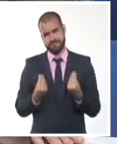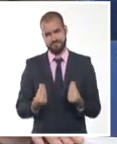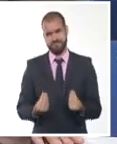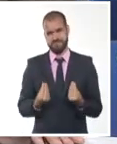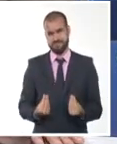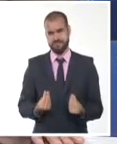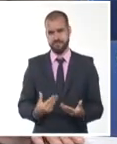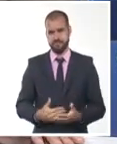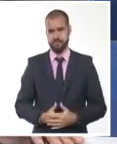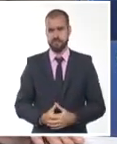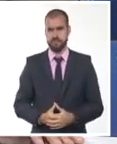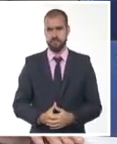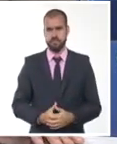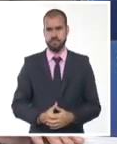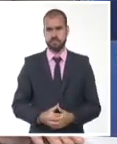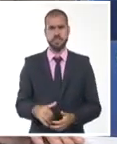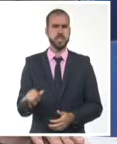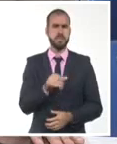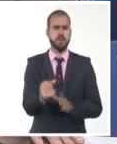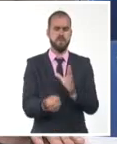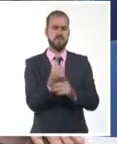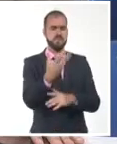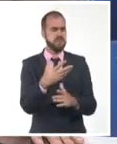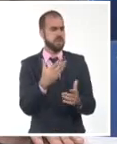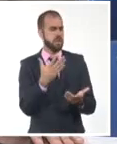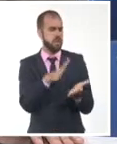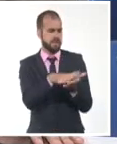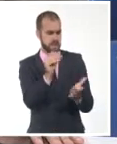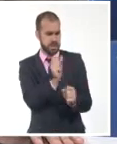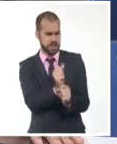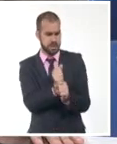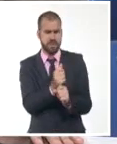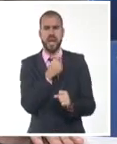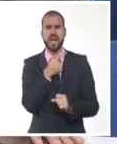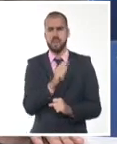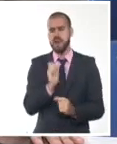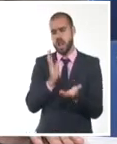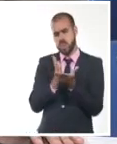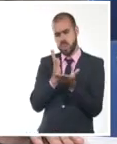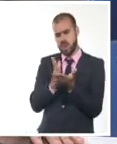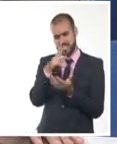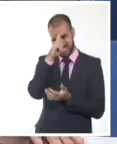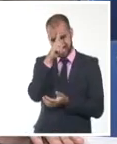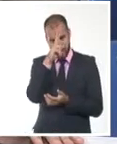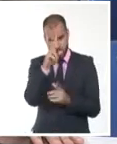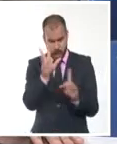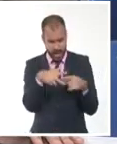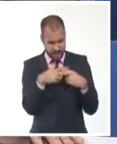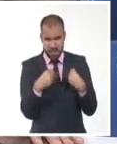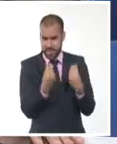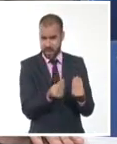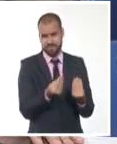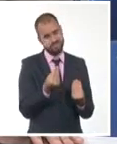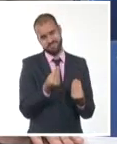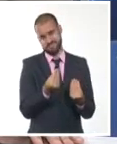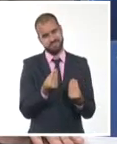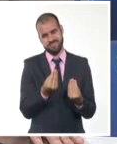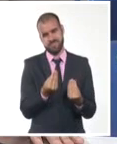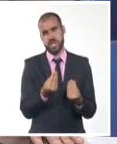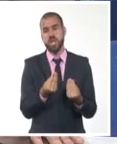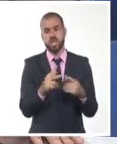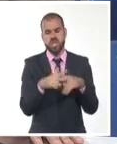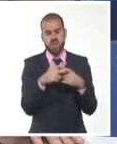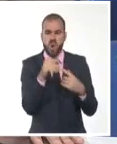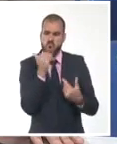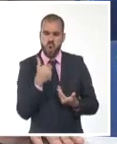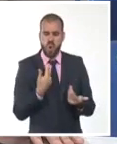así, crear algunos empleos, alguna mejora en los sistemas de educación y salud. No, por supuesto que no. La solución está en